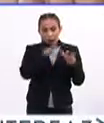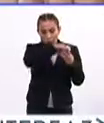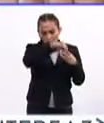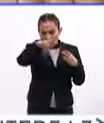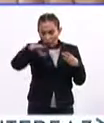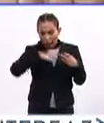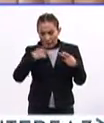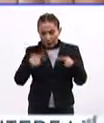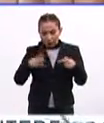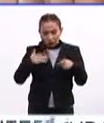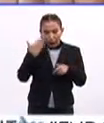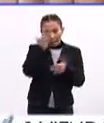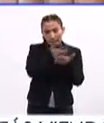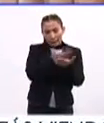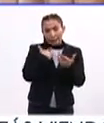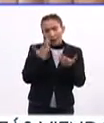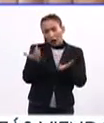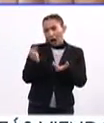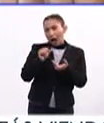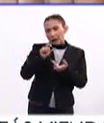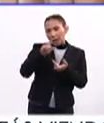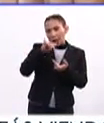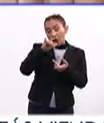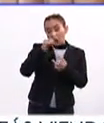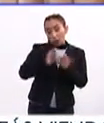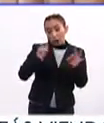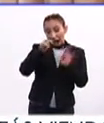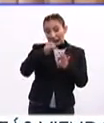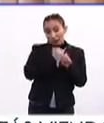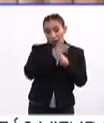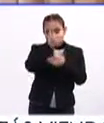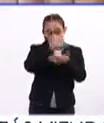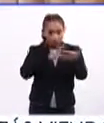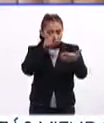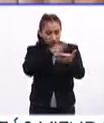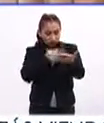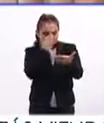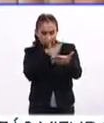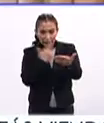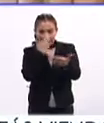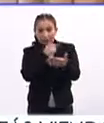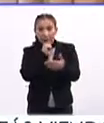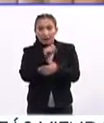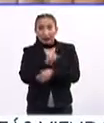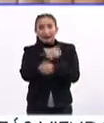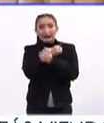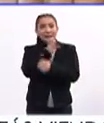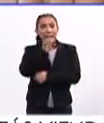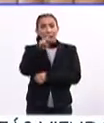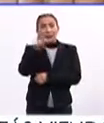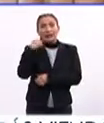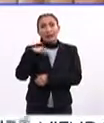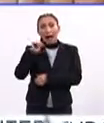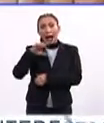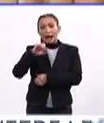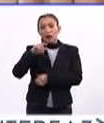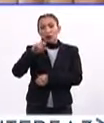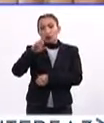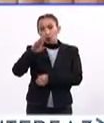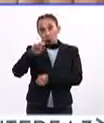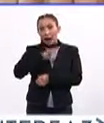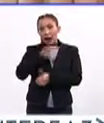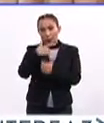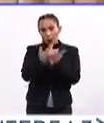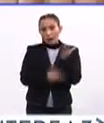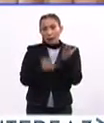se encuentra la población solicitante de asilo. Es muy interesante esta información. Perfecto. También, por supuesto, en la Secretaría de Educación y el ACNUR también tiene